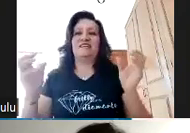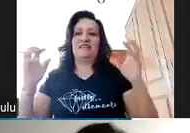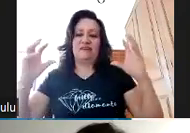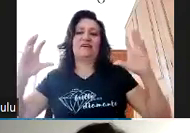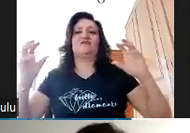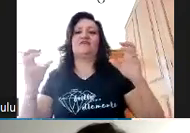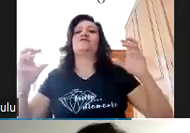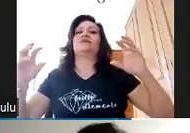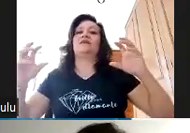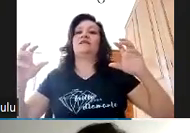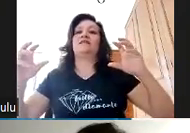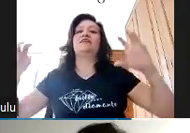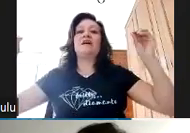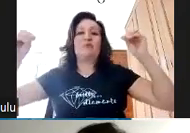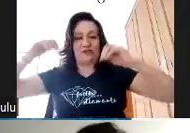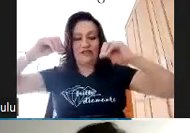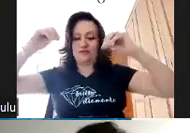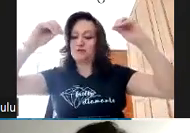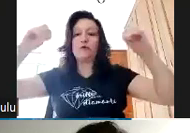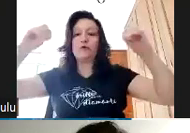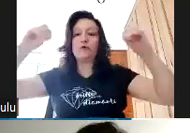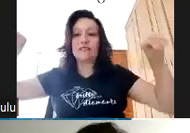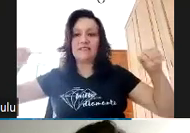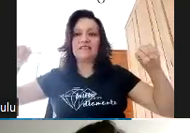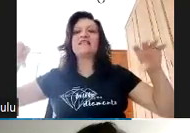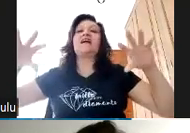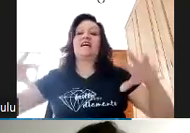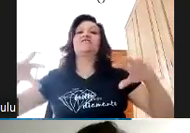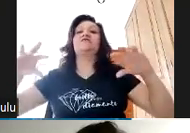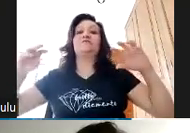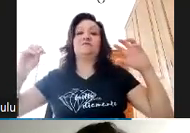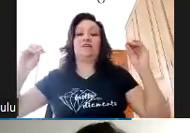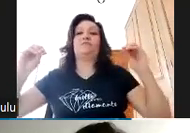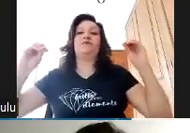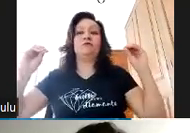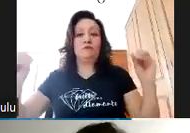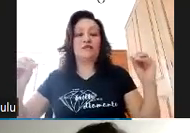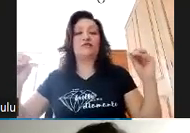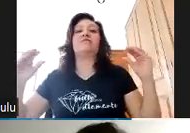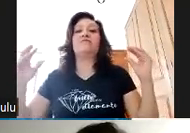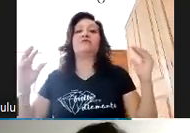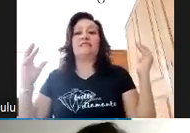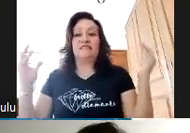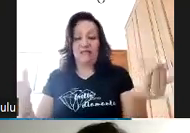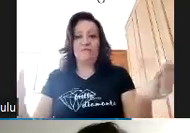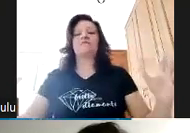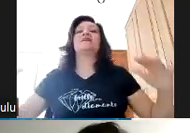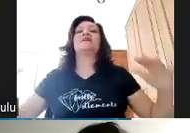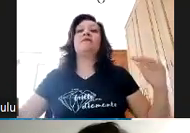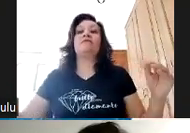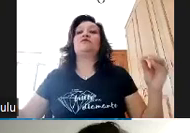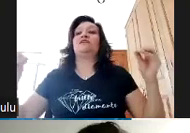caracterizan Ya ven que los erizos Se caracterizan por tener sus poetas Estos tipos de prospectos que vamos a hacer